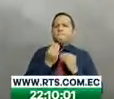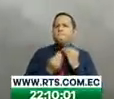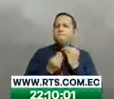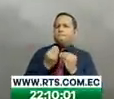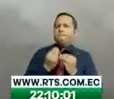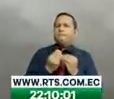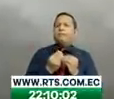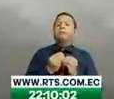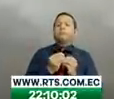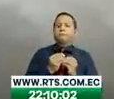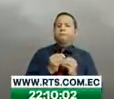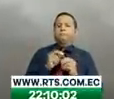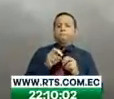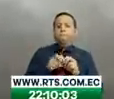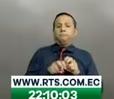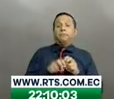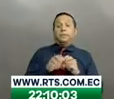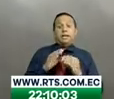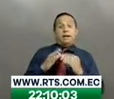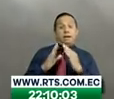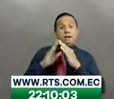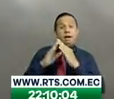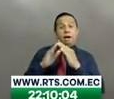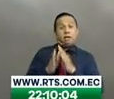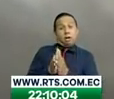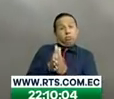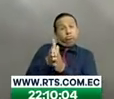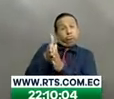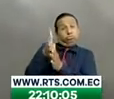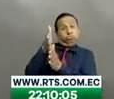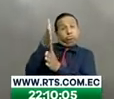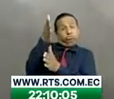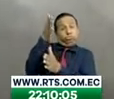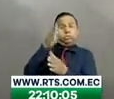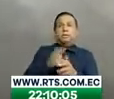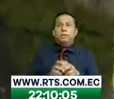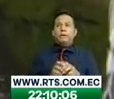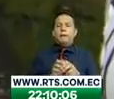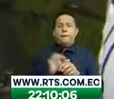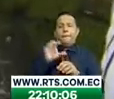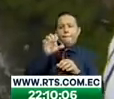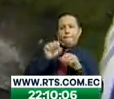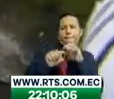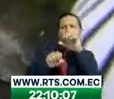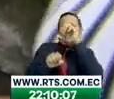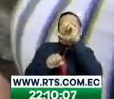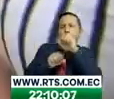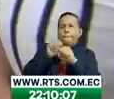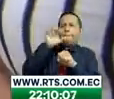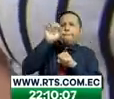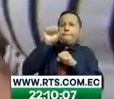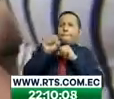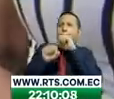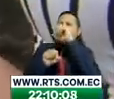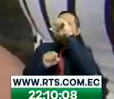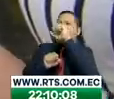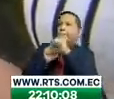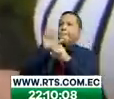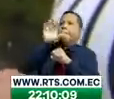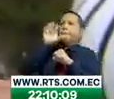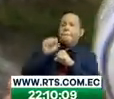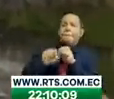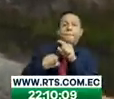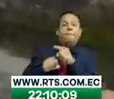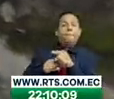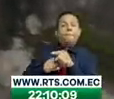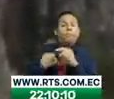esta vivienda ubicada en el bloque 4 de Flor de Bastión, al noroeste de Guayaquil. La propietaria del inmueble detalla que ocurrió en la